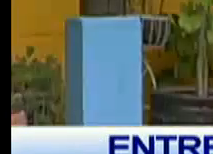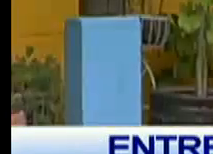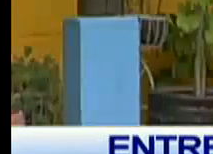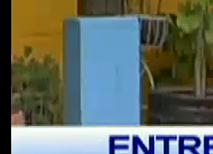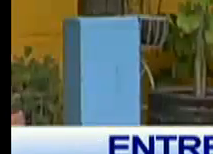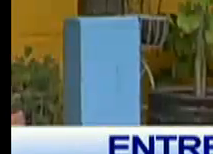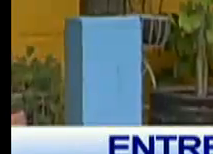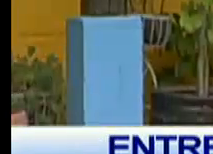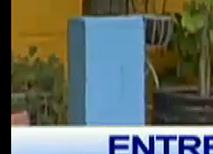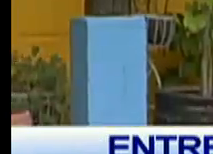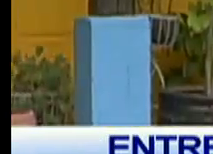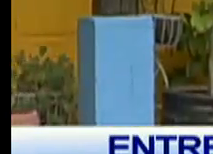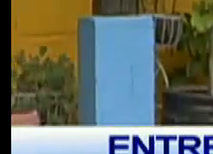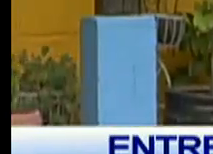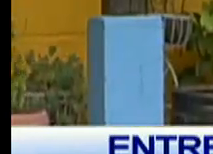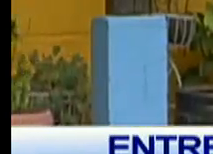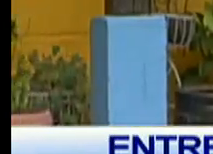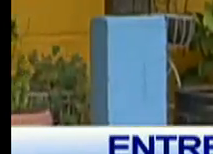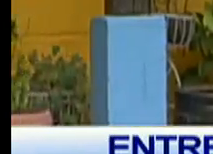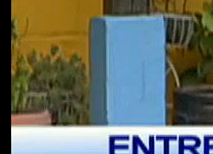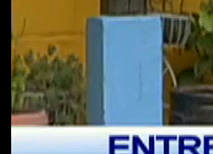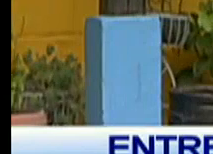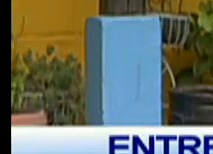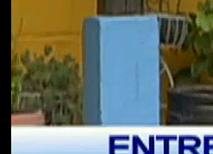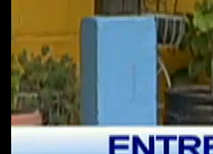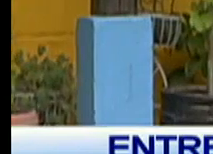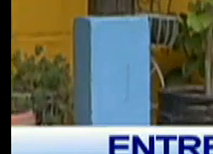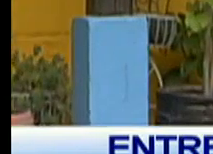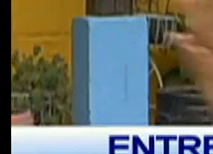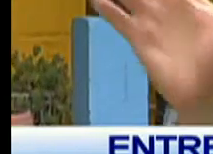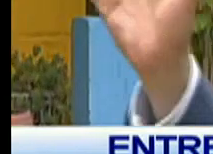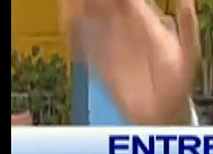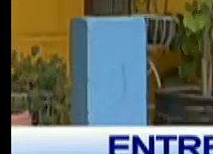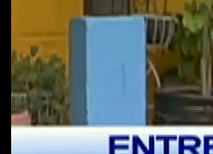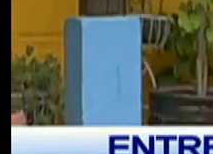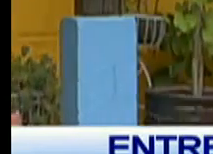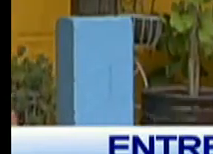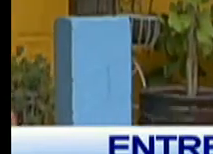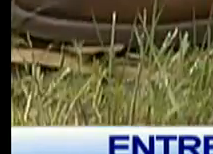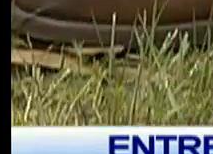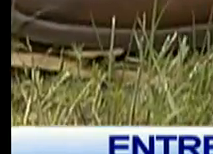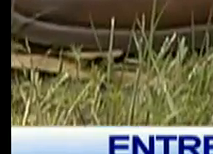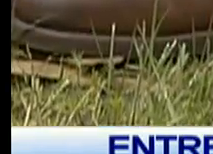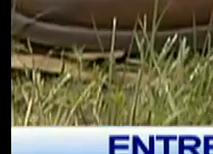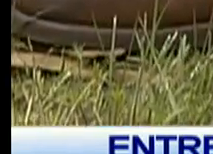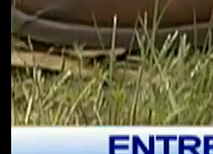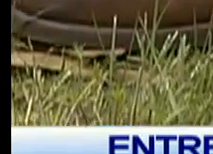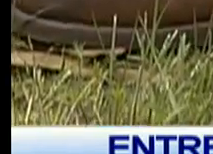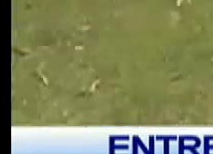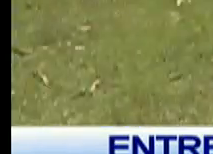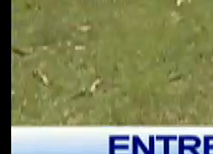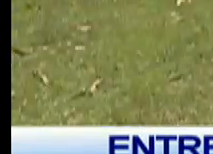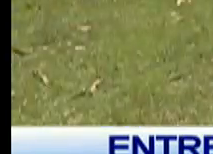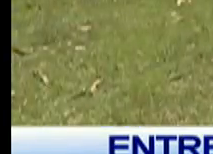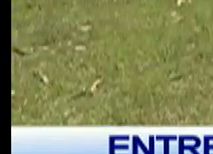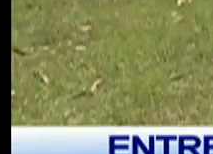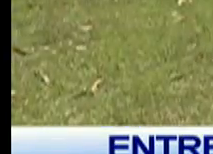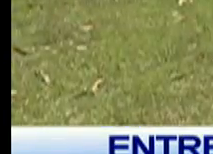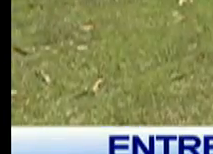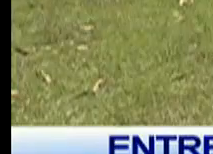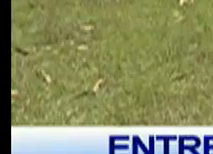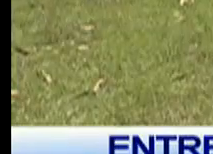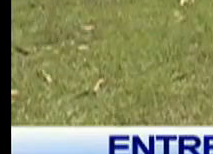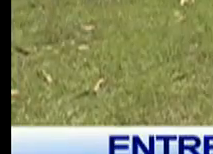Suma, Andrés Páez. Conoceremos su lado humano y familiar y además responderá todas